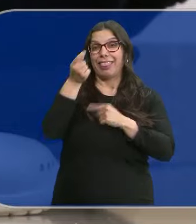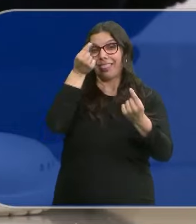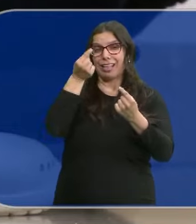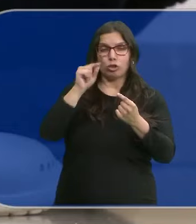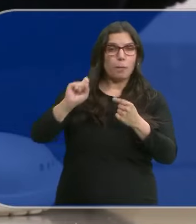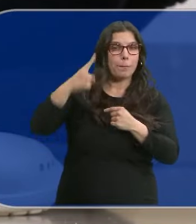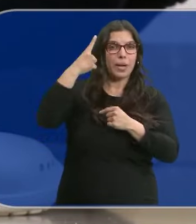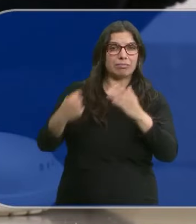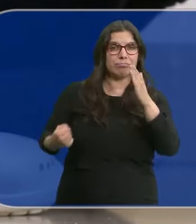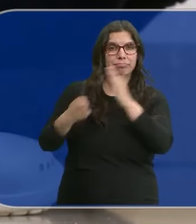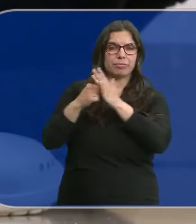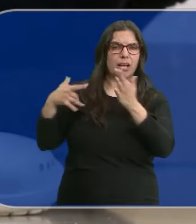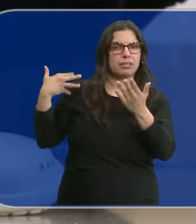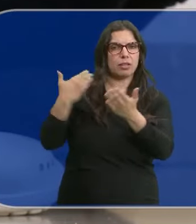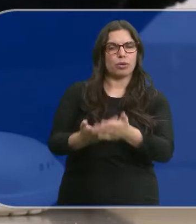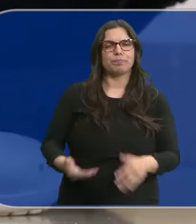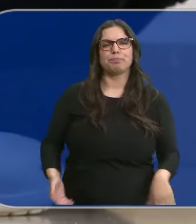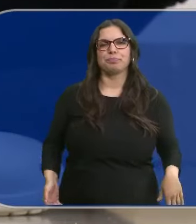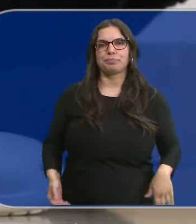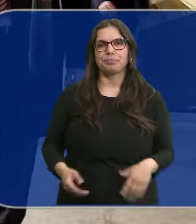ahora.